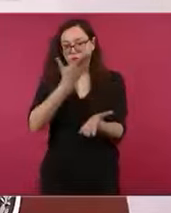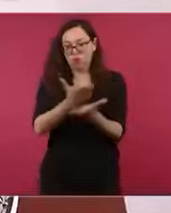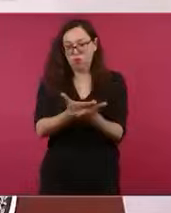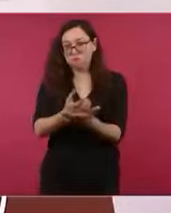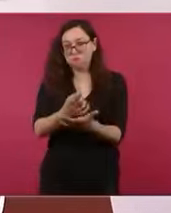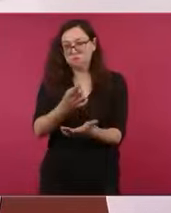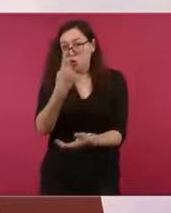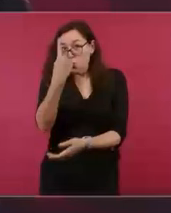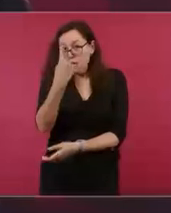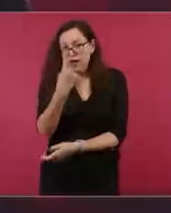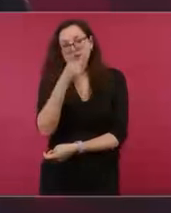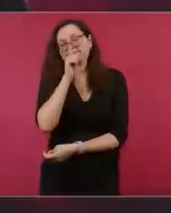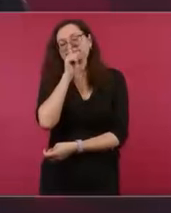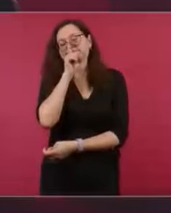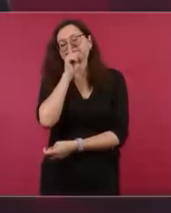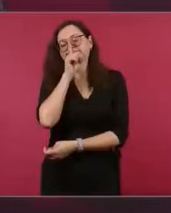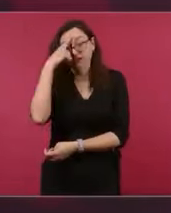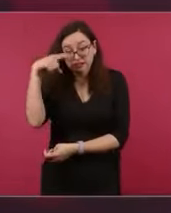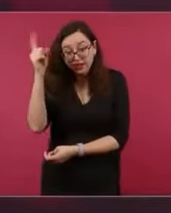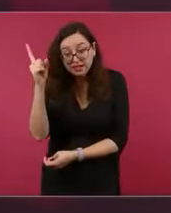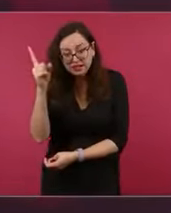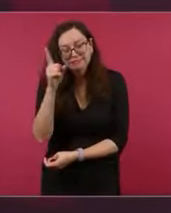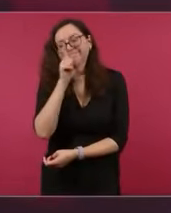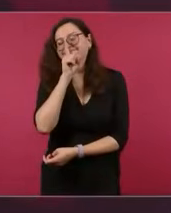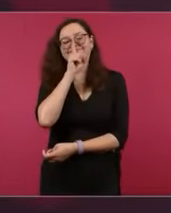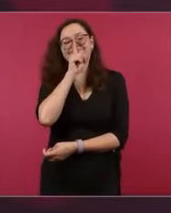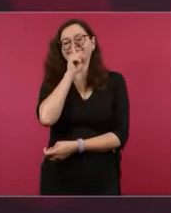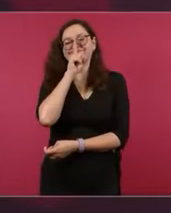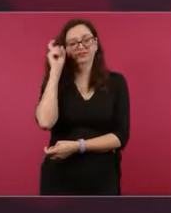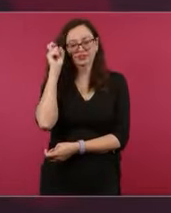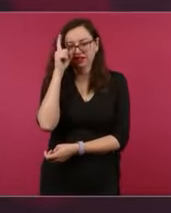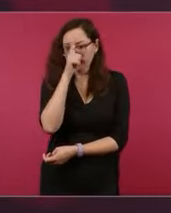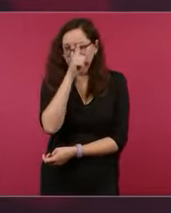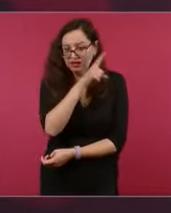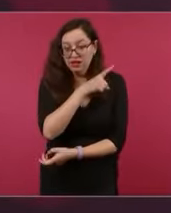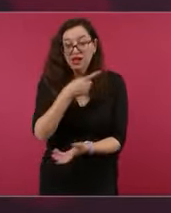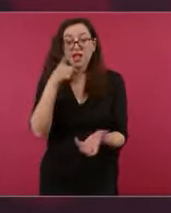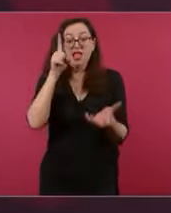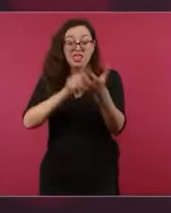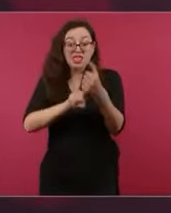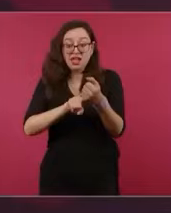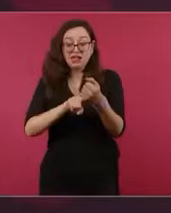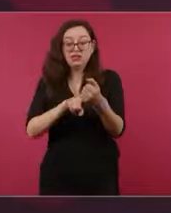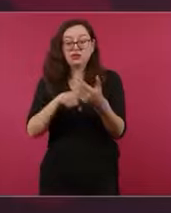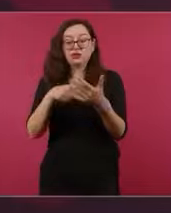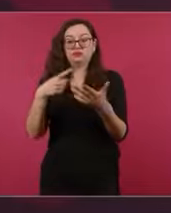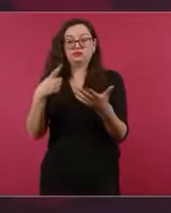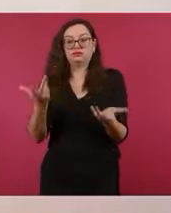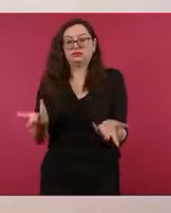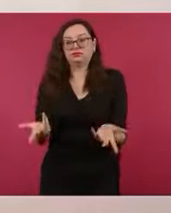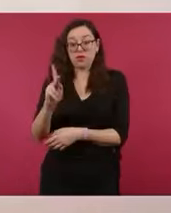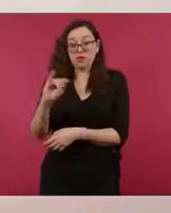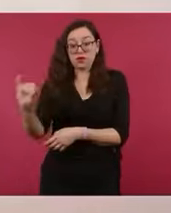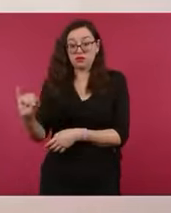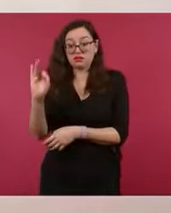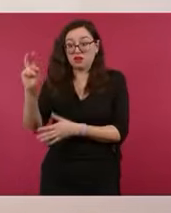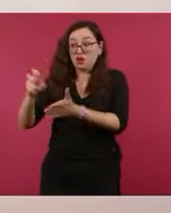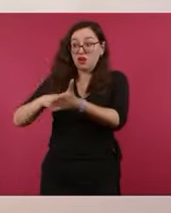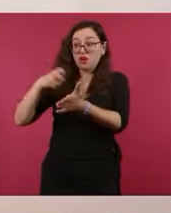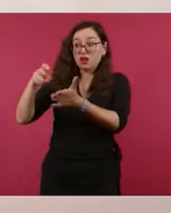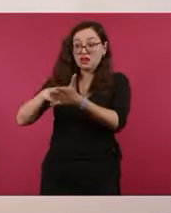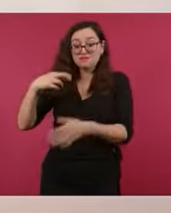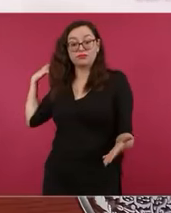fácil, es un asunto complejo, porque tiene que ver con la formación. Fueron 36 años